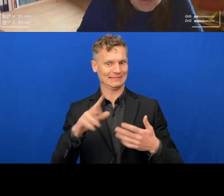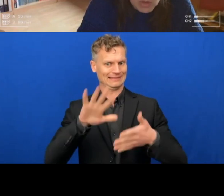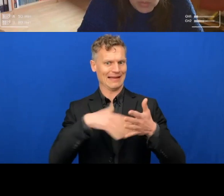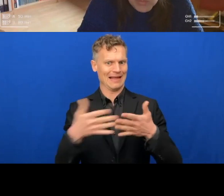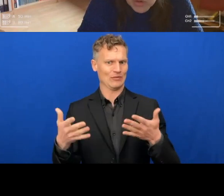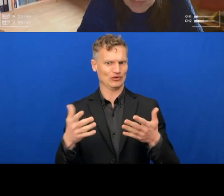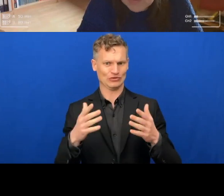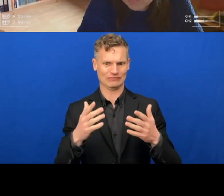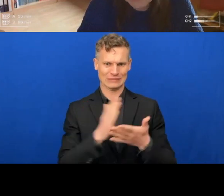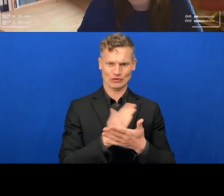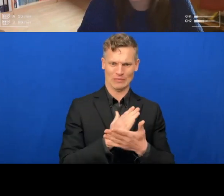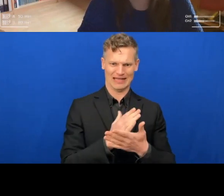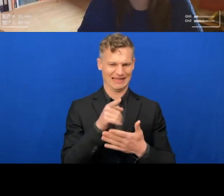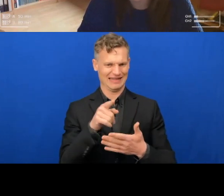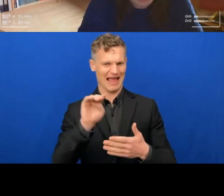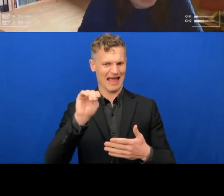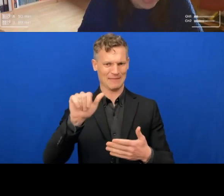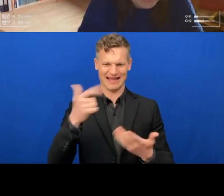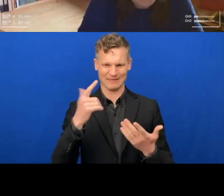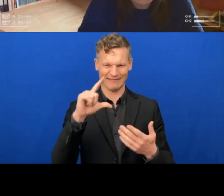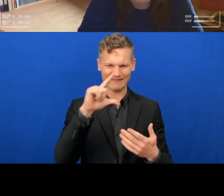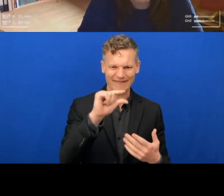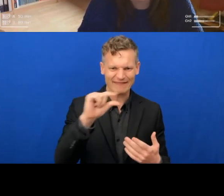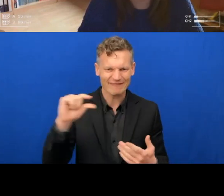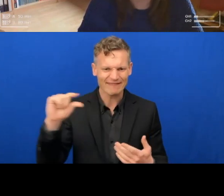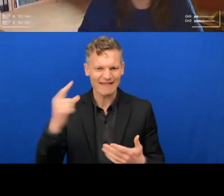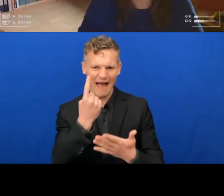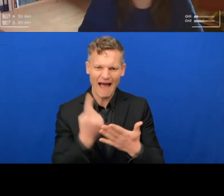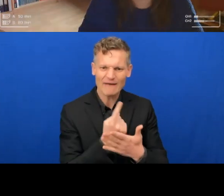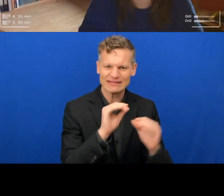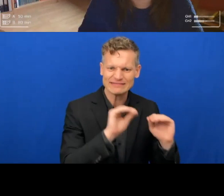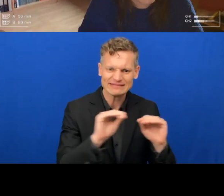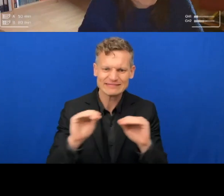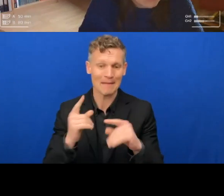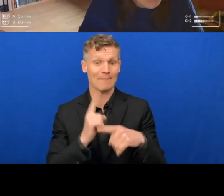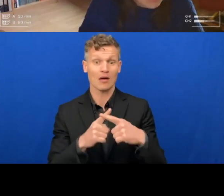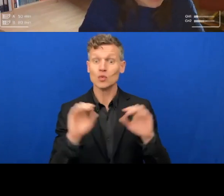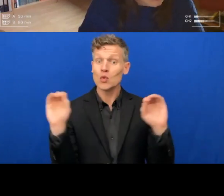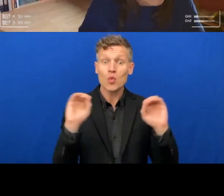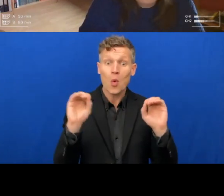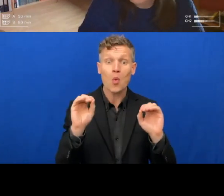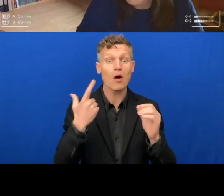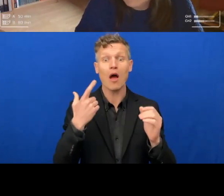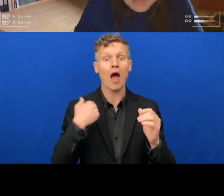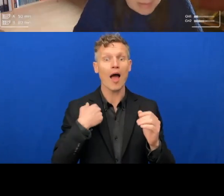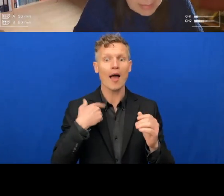signos flamenca en la maestría, y en aquel momento tampoco había ningún tipo de